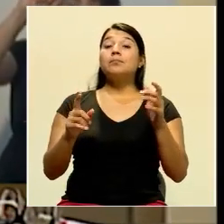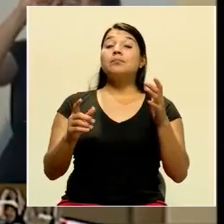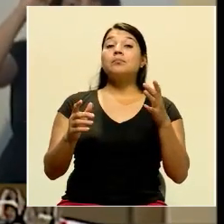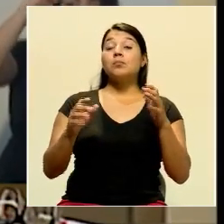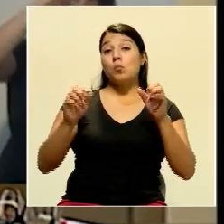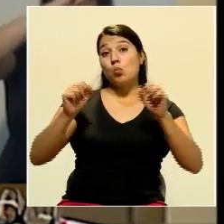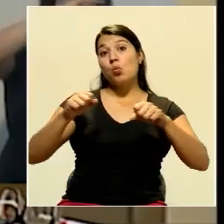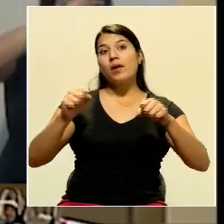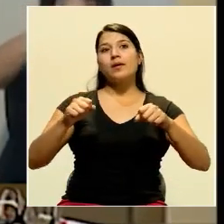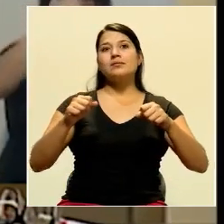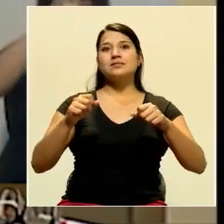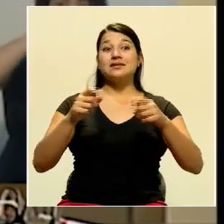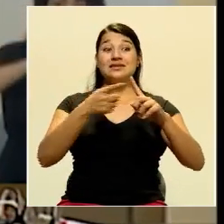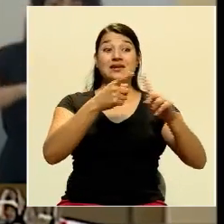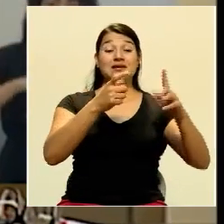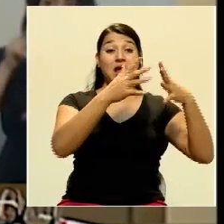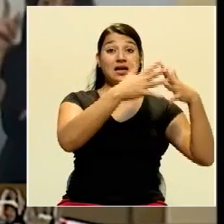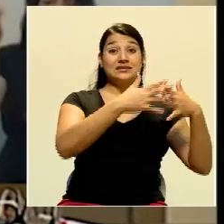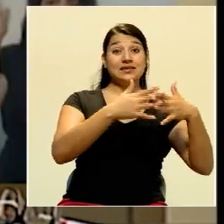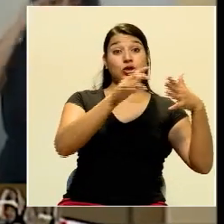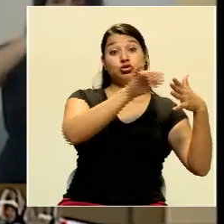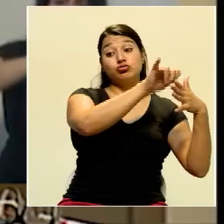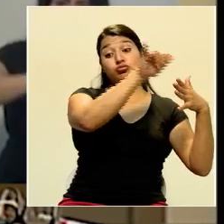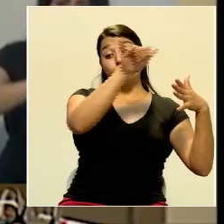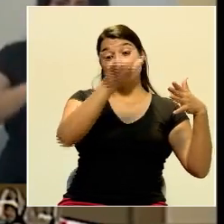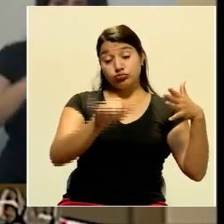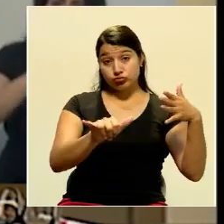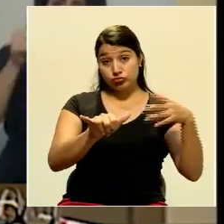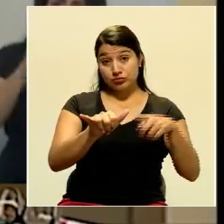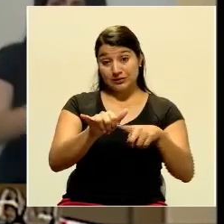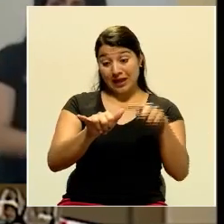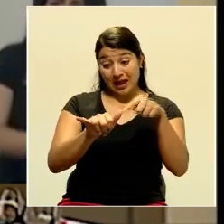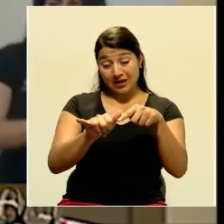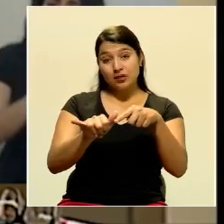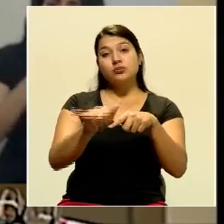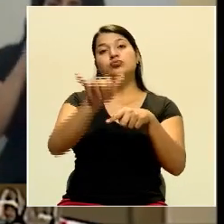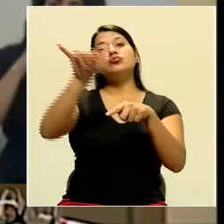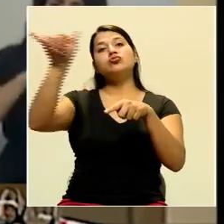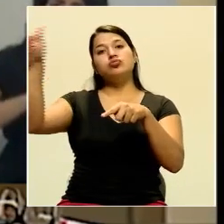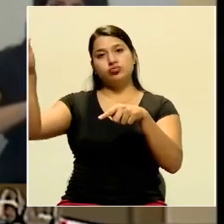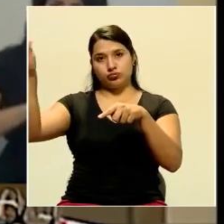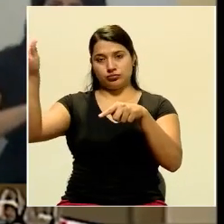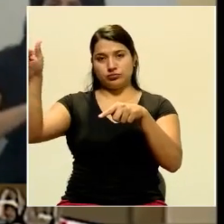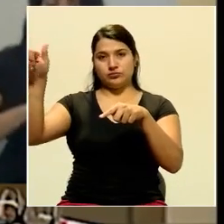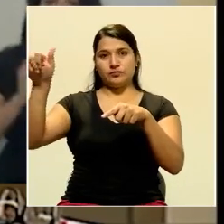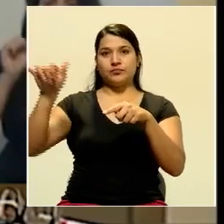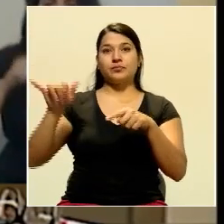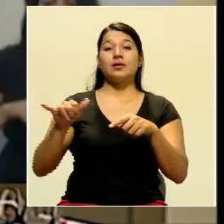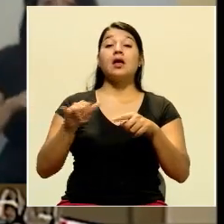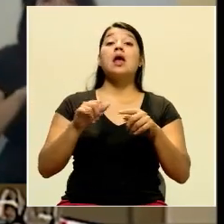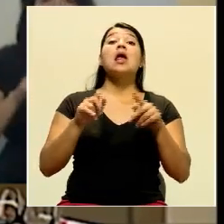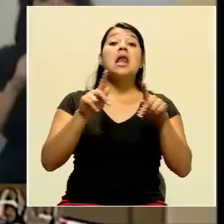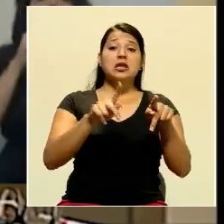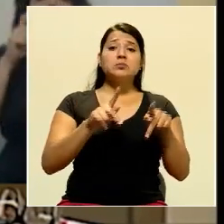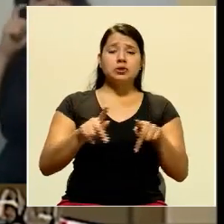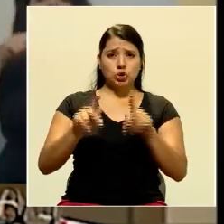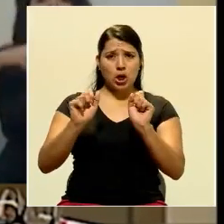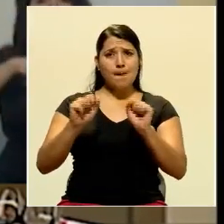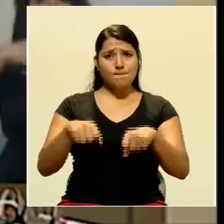avión en un aeropuerto de una ciudad no autorizada, siempre y cuando no salgan del aeropuerto. Es decir, están